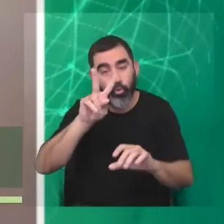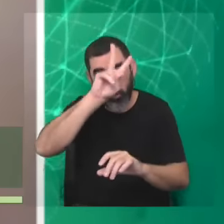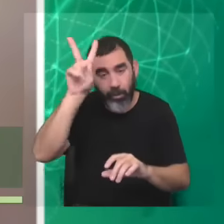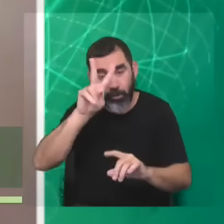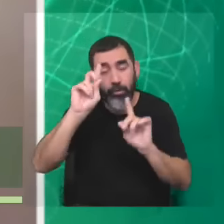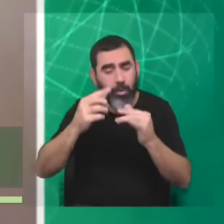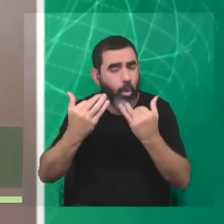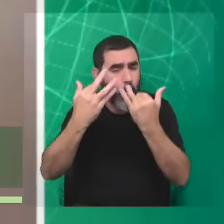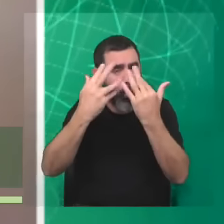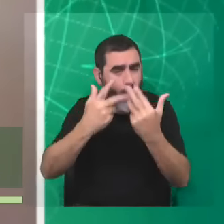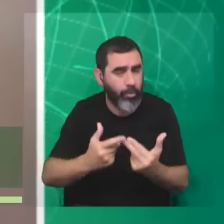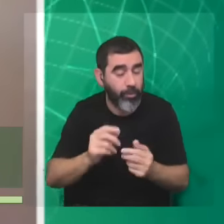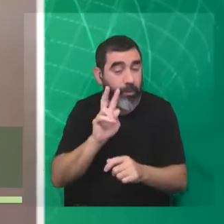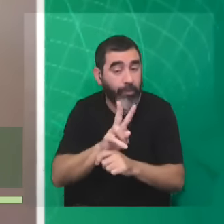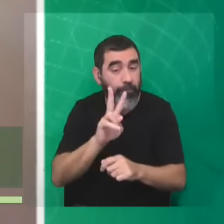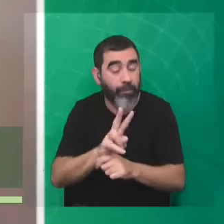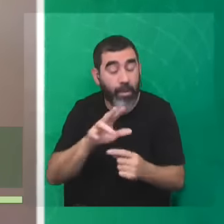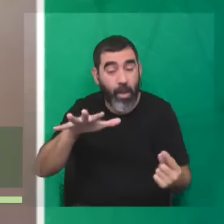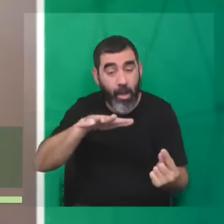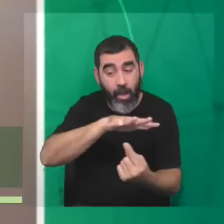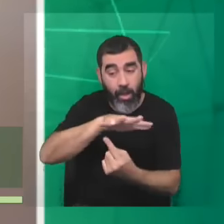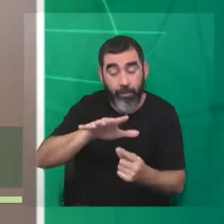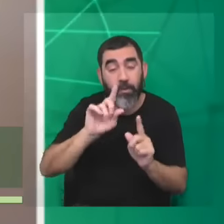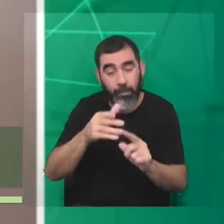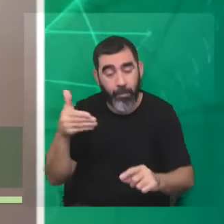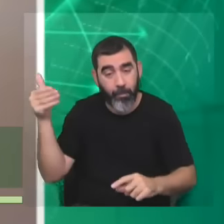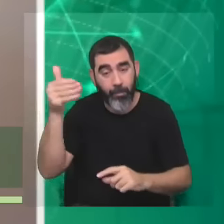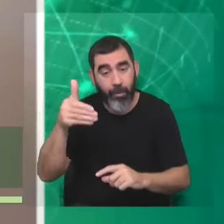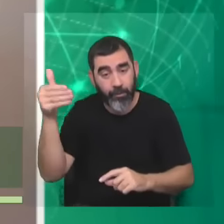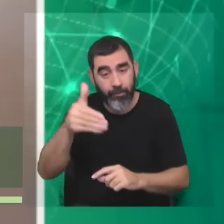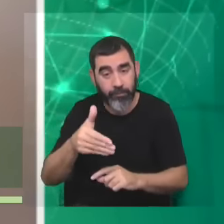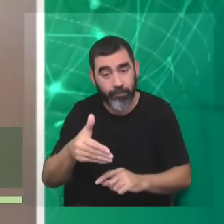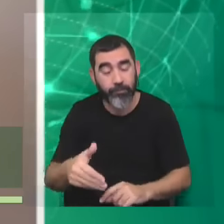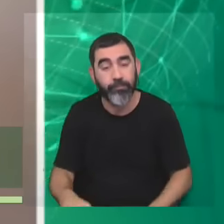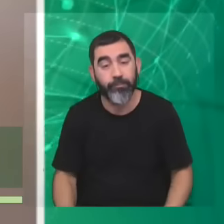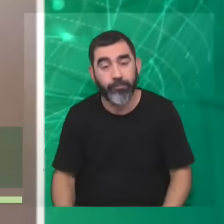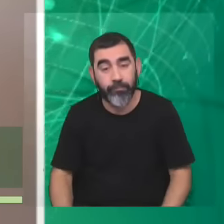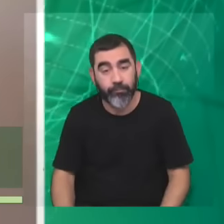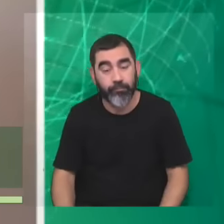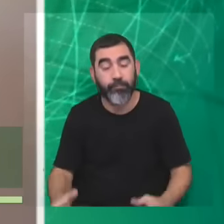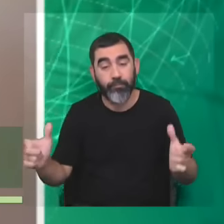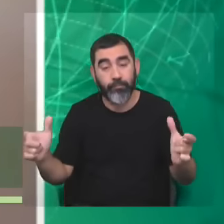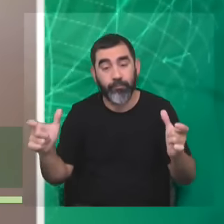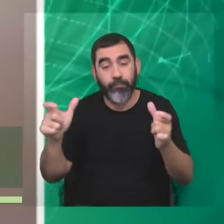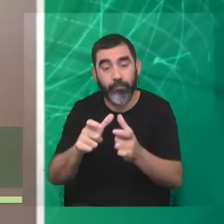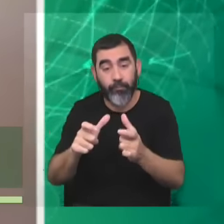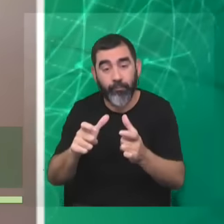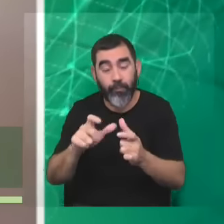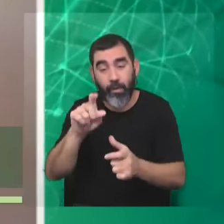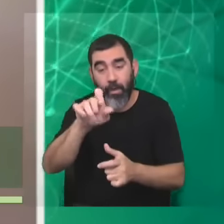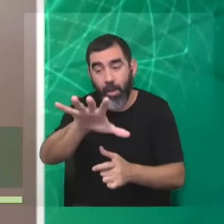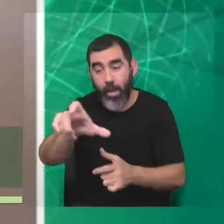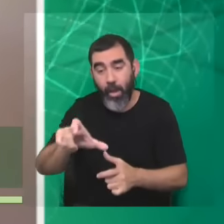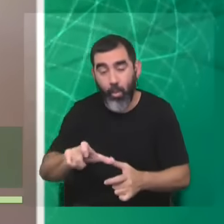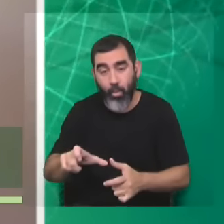muchas organizaciones en defensa del ambiente que participan de estas instancias en en las reuniones de comisiones de Cuenca y